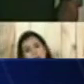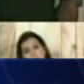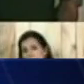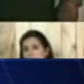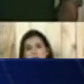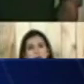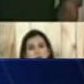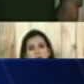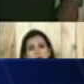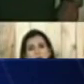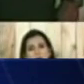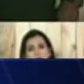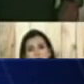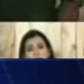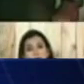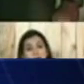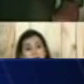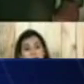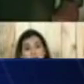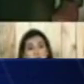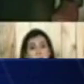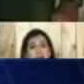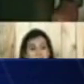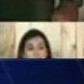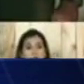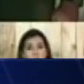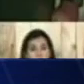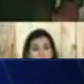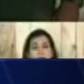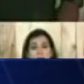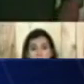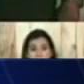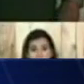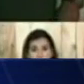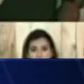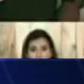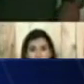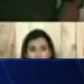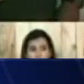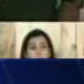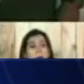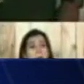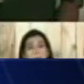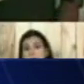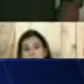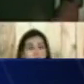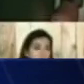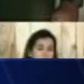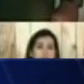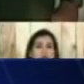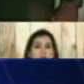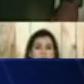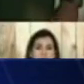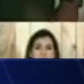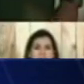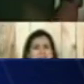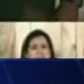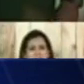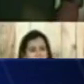¿Verdad? Me acerqué a ellos al despedirme, al salir, para ratificarles un mensaje